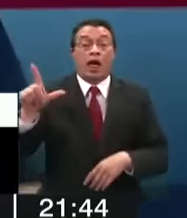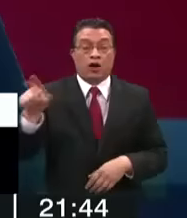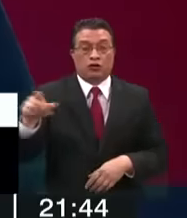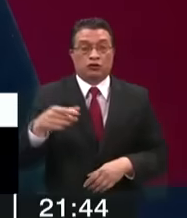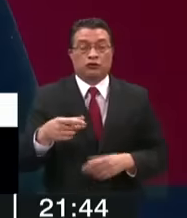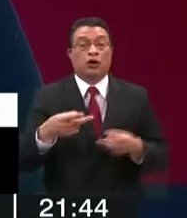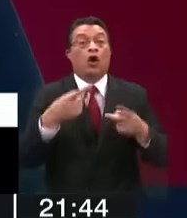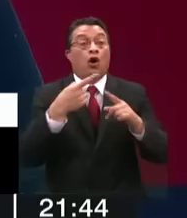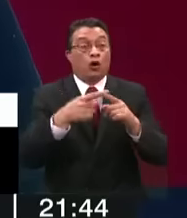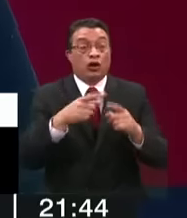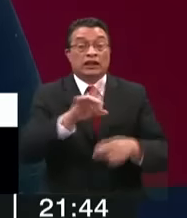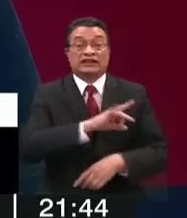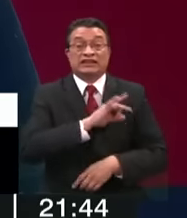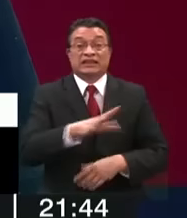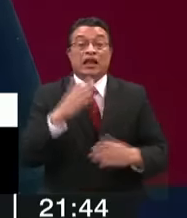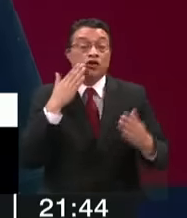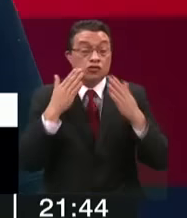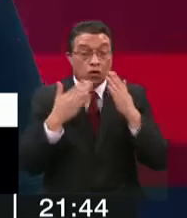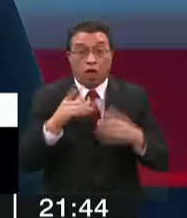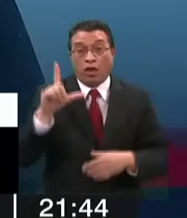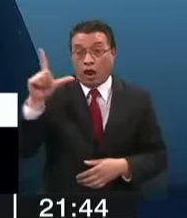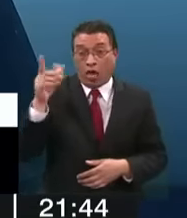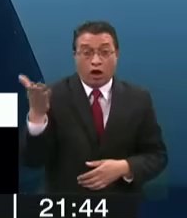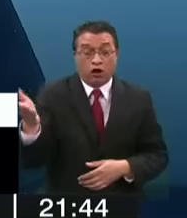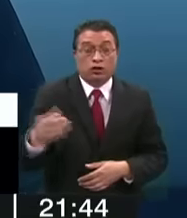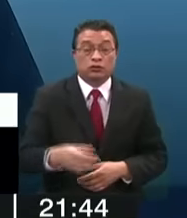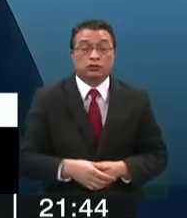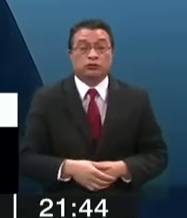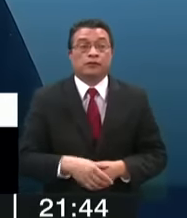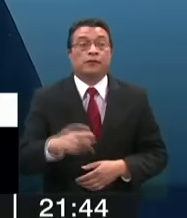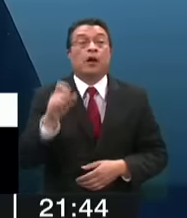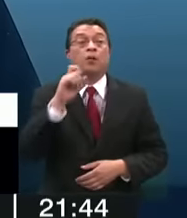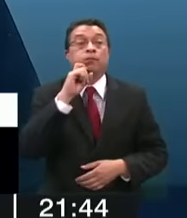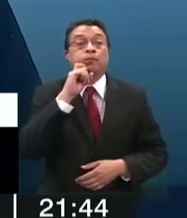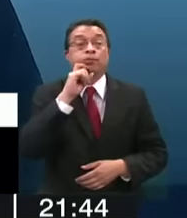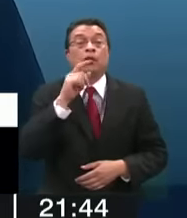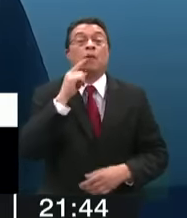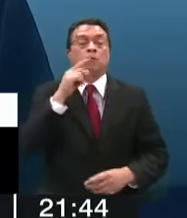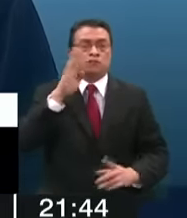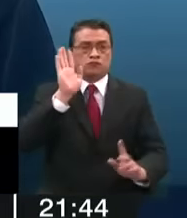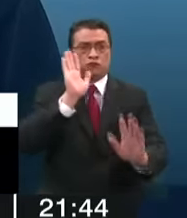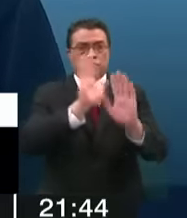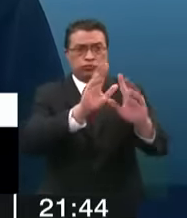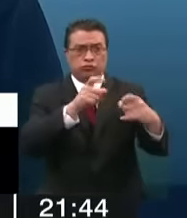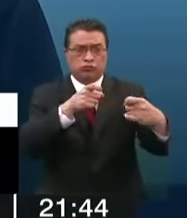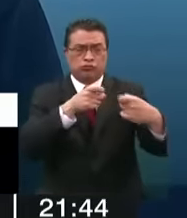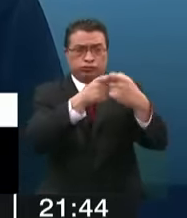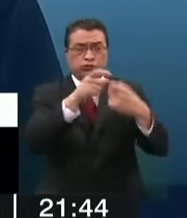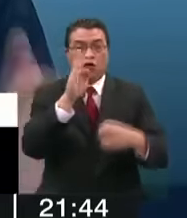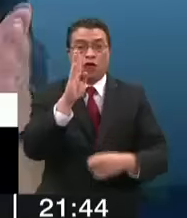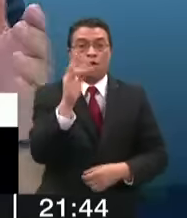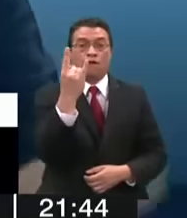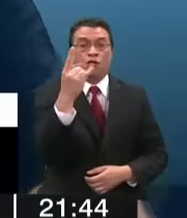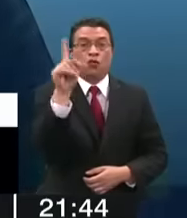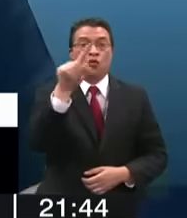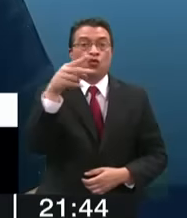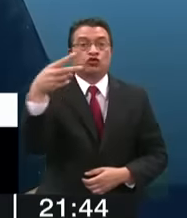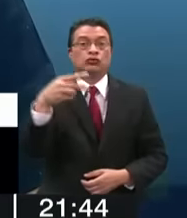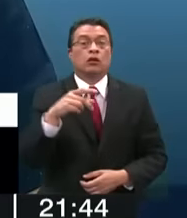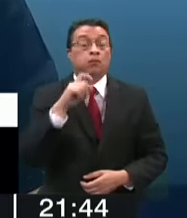Lago. El Chile solidario, Lago. ¿Quién le paró el carro a Butch? Pensando en Trump, estoy pensando ahora,